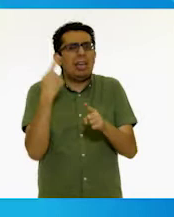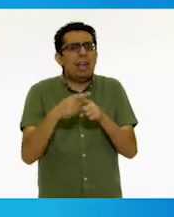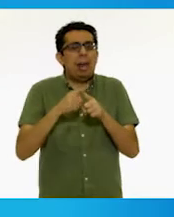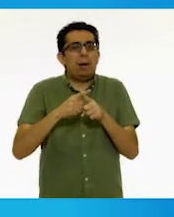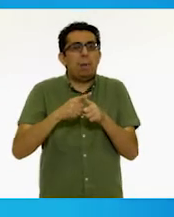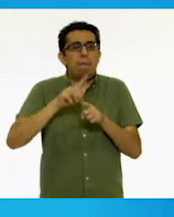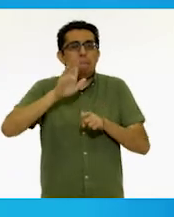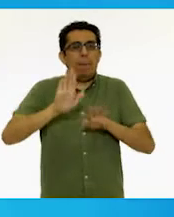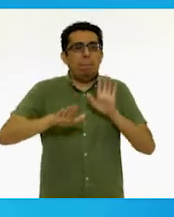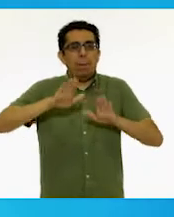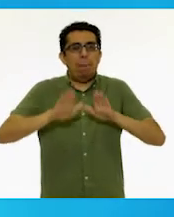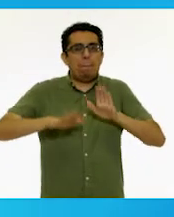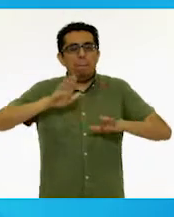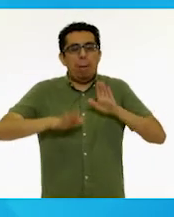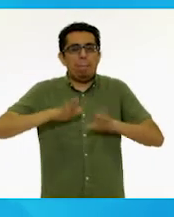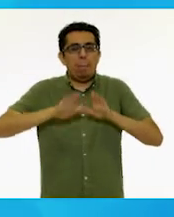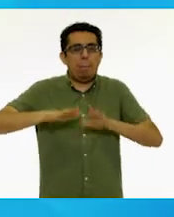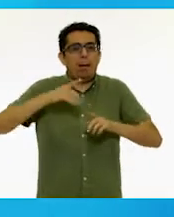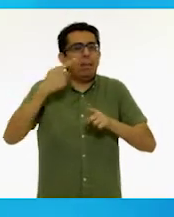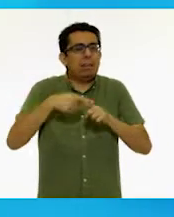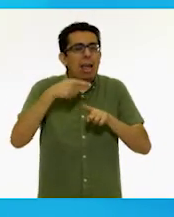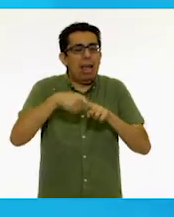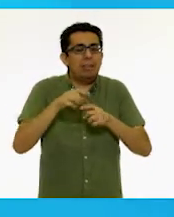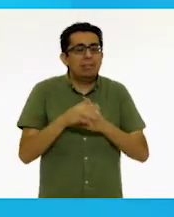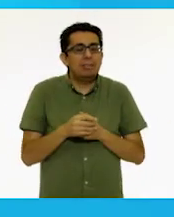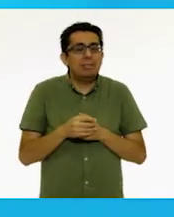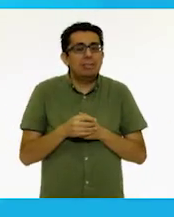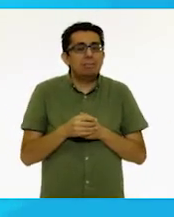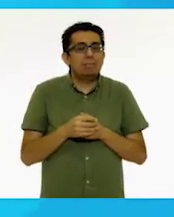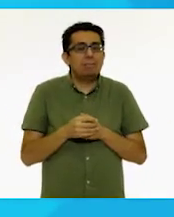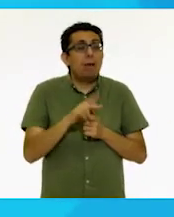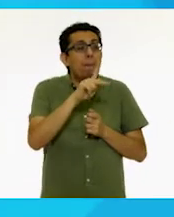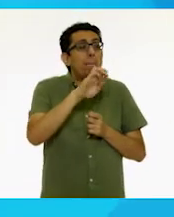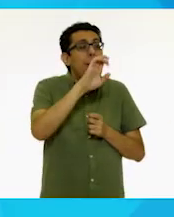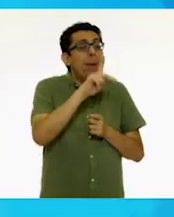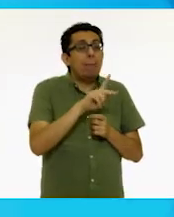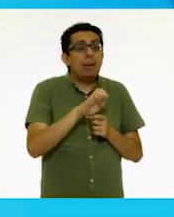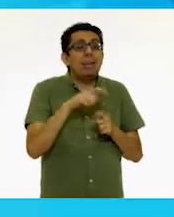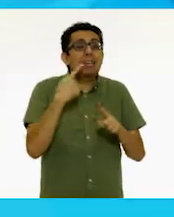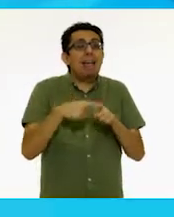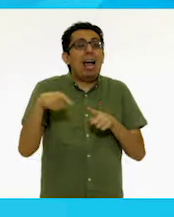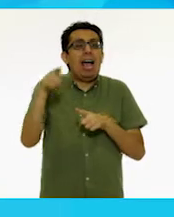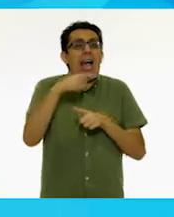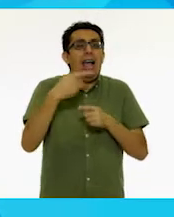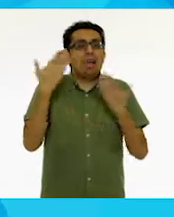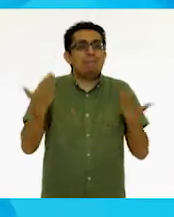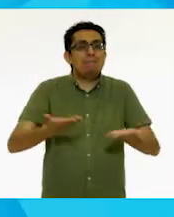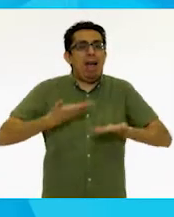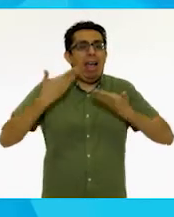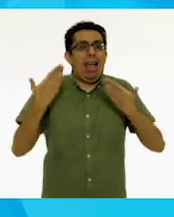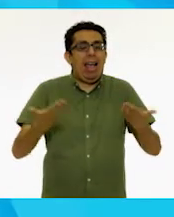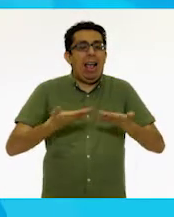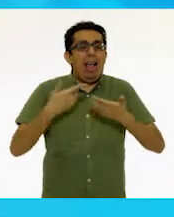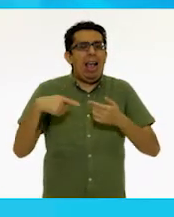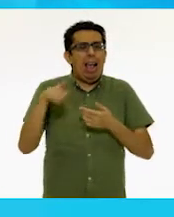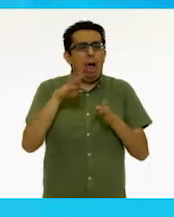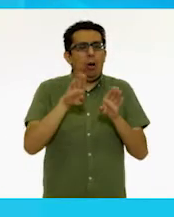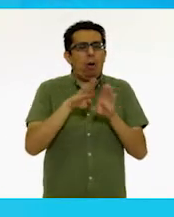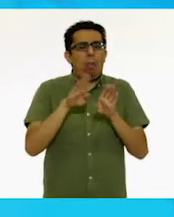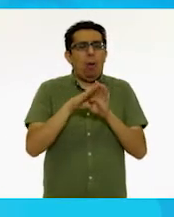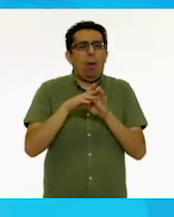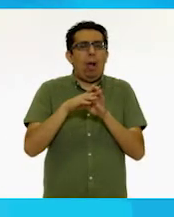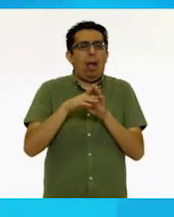Uno, dos, tres. Pepe, ¿quién está zapateando? Los bailarines de... Parece que están bailando flamenco.